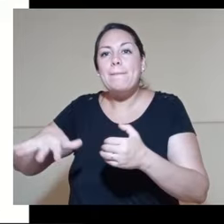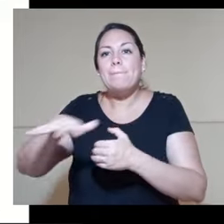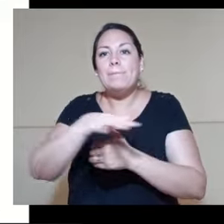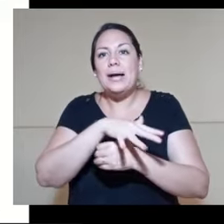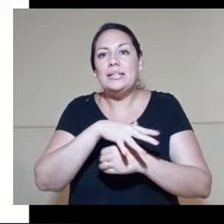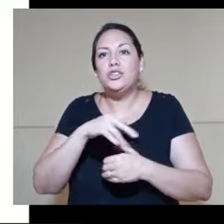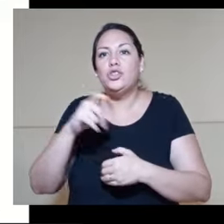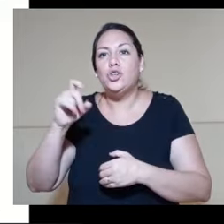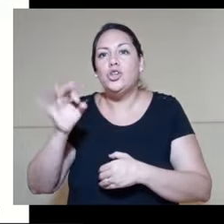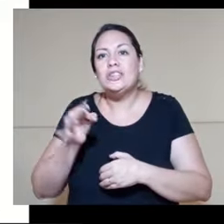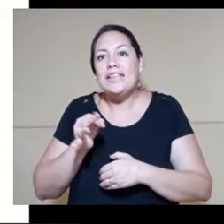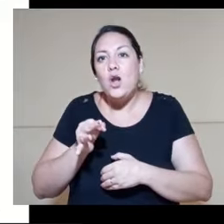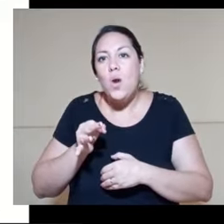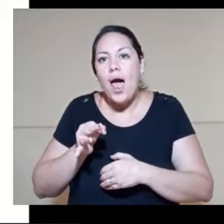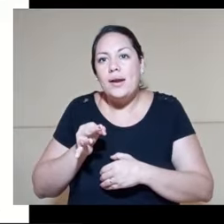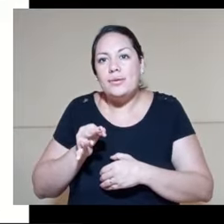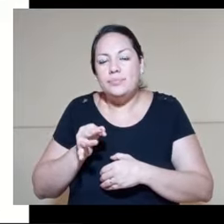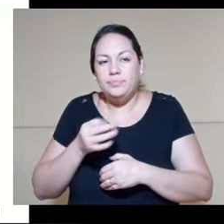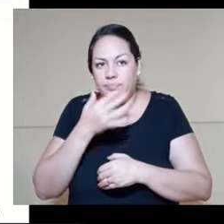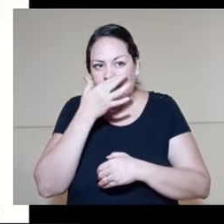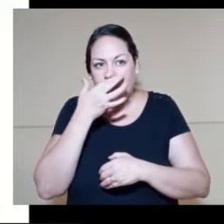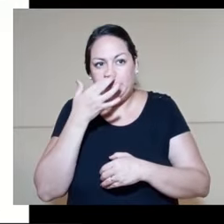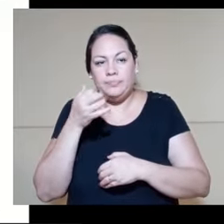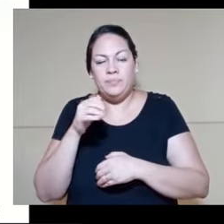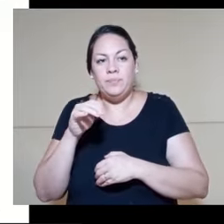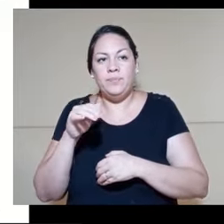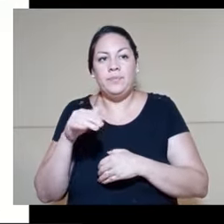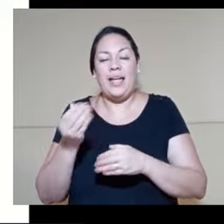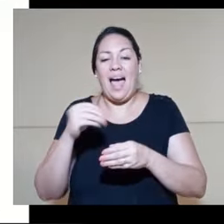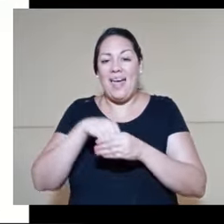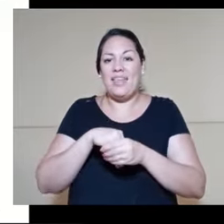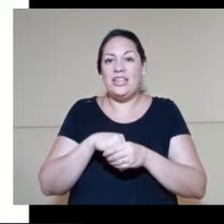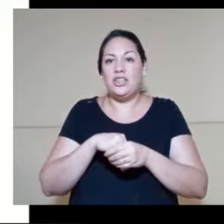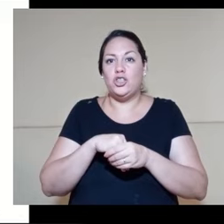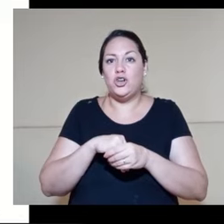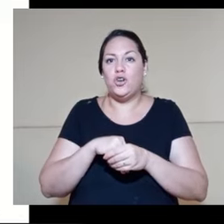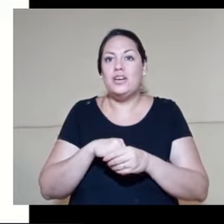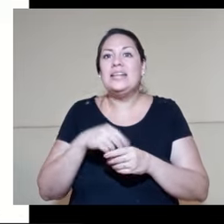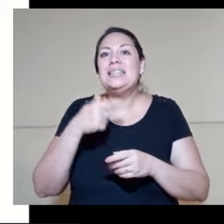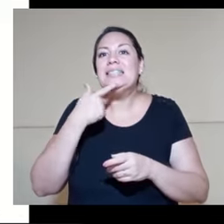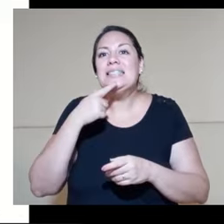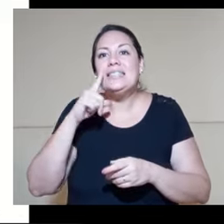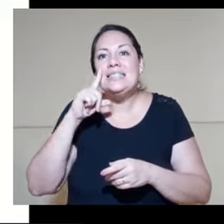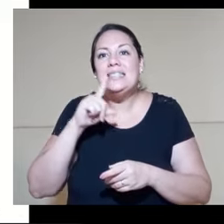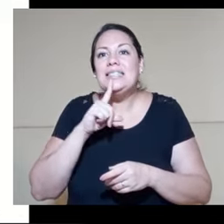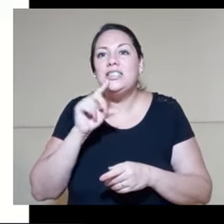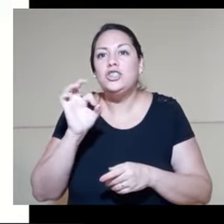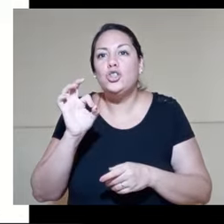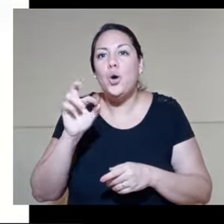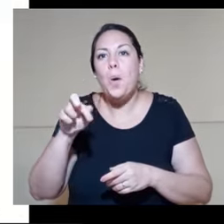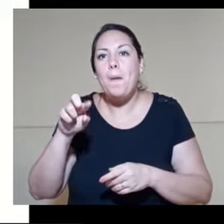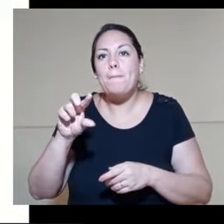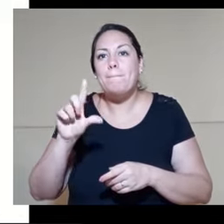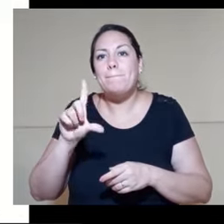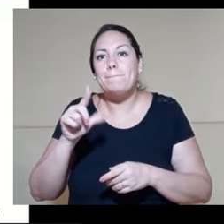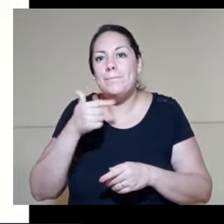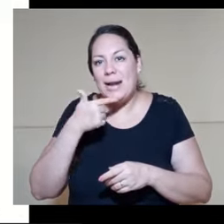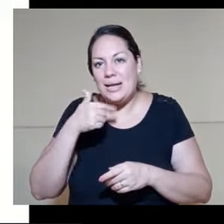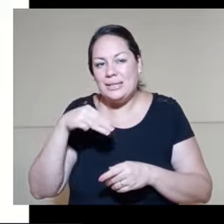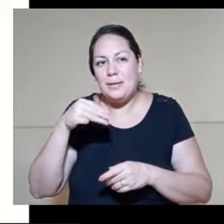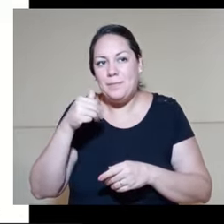espacio extracelular, o sea que acá estamos afuera de la célula, y acá para adentro estamos en el espacio intracelular o en el